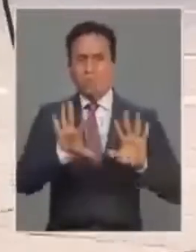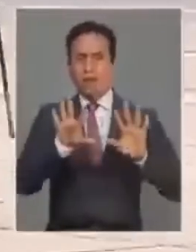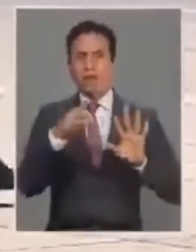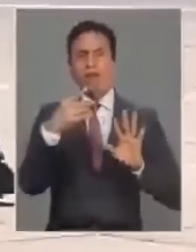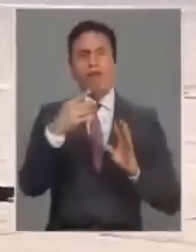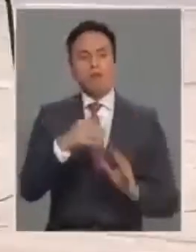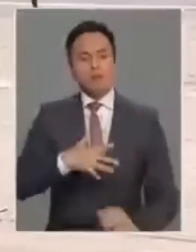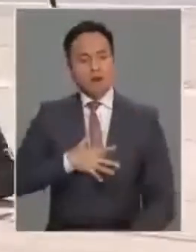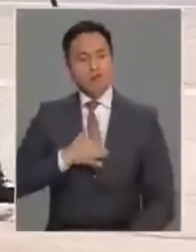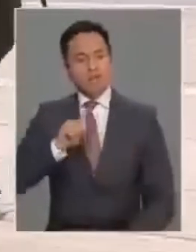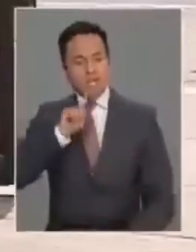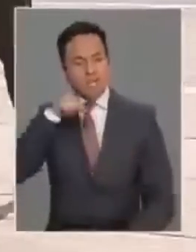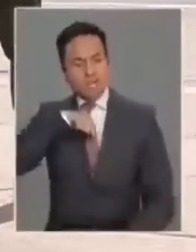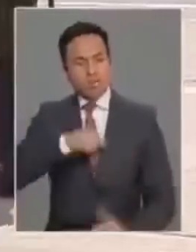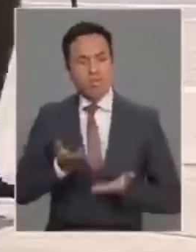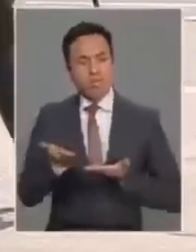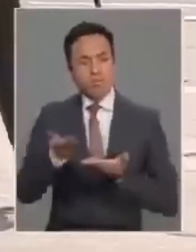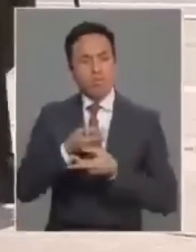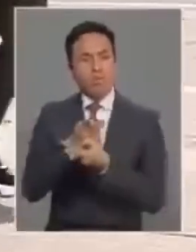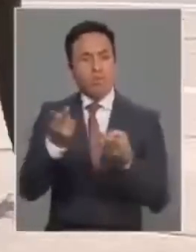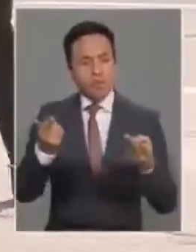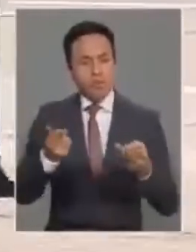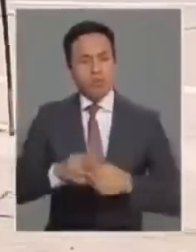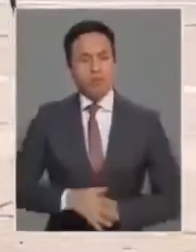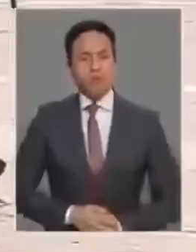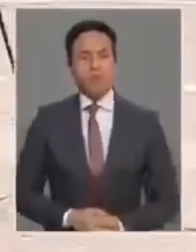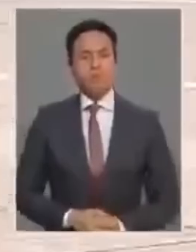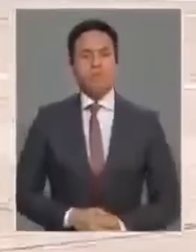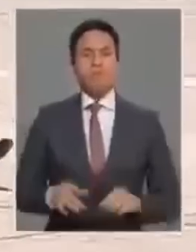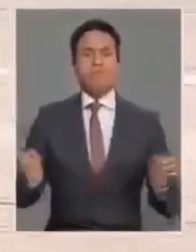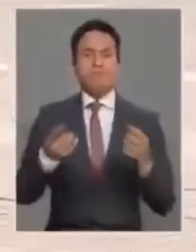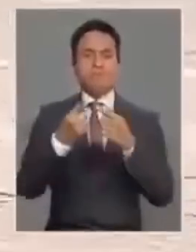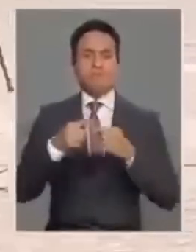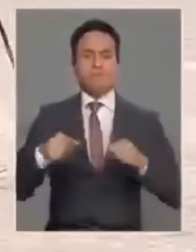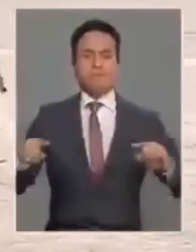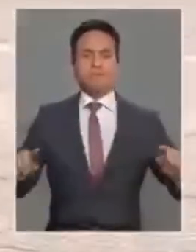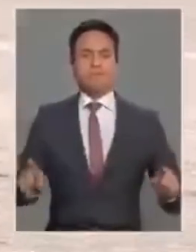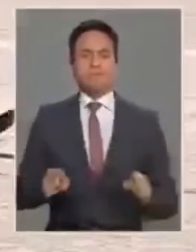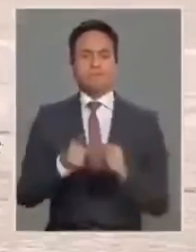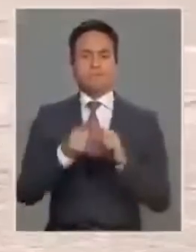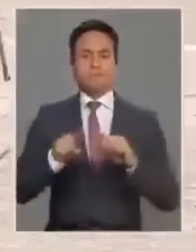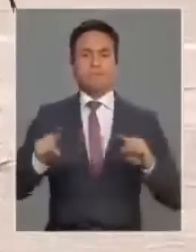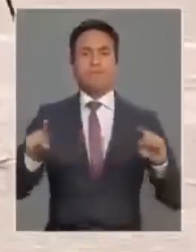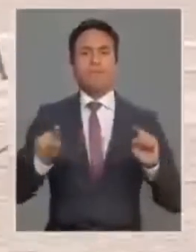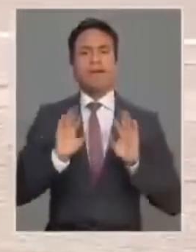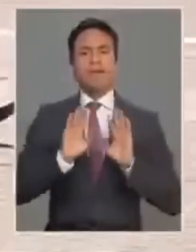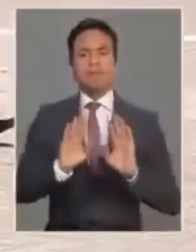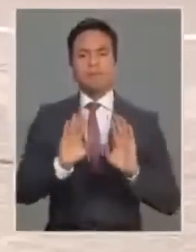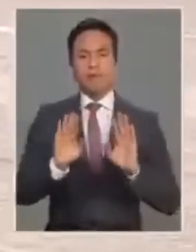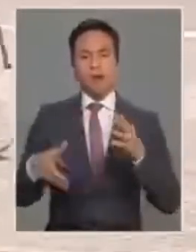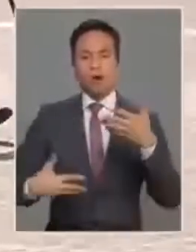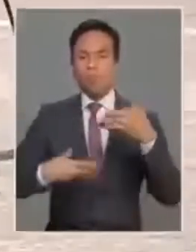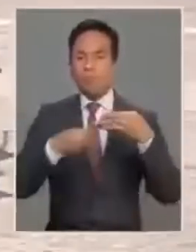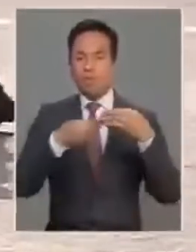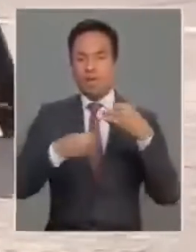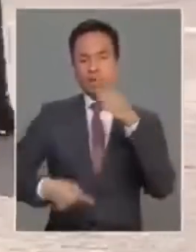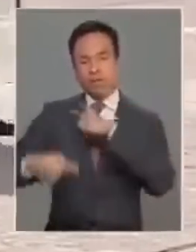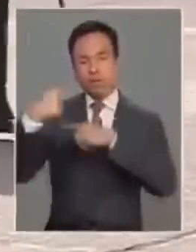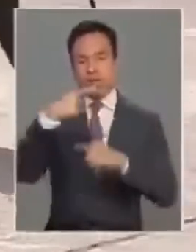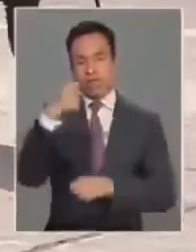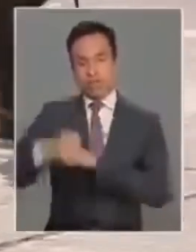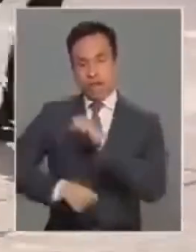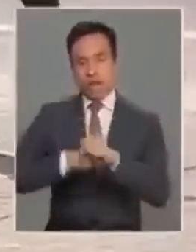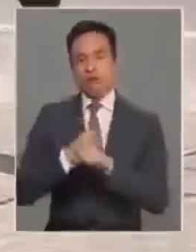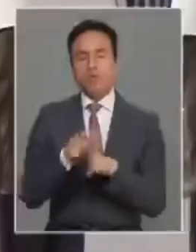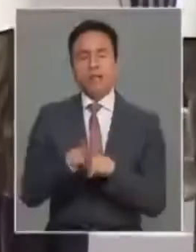que tú formaste parte del desfile, la Parada Militar 2022 de Chile. Creo que este es el desfile más grande, creo que como en México